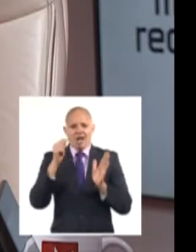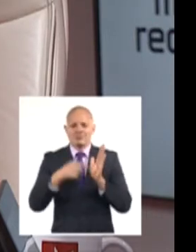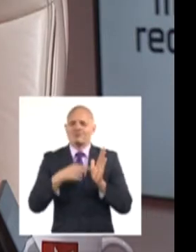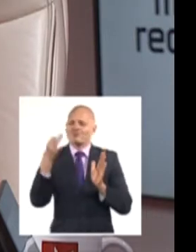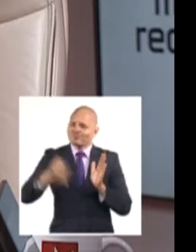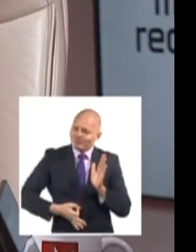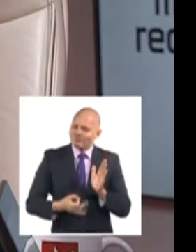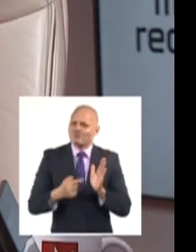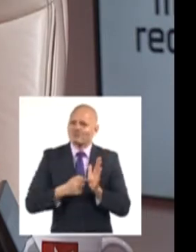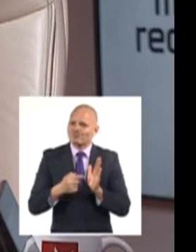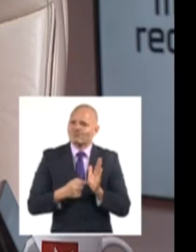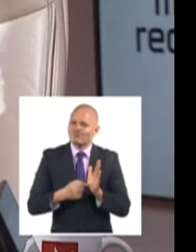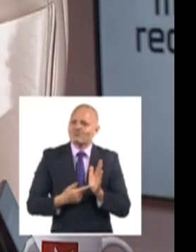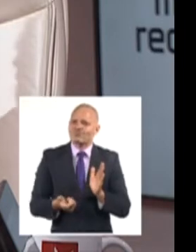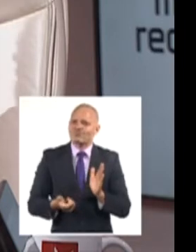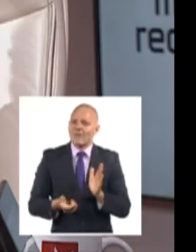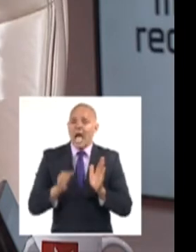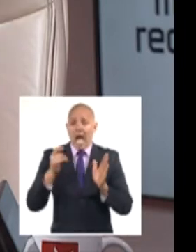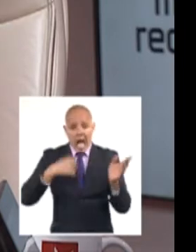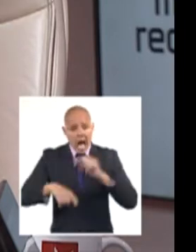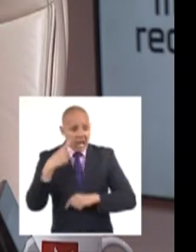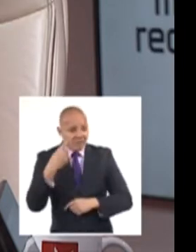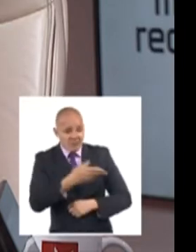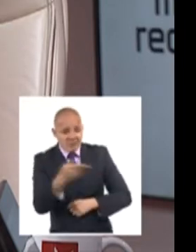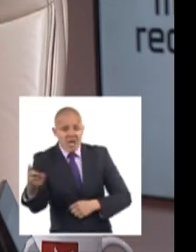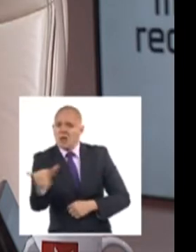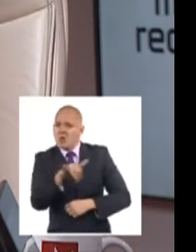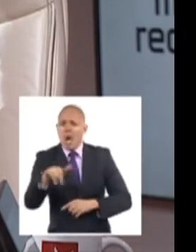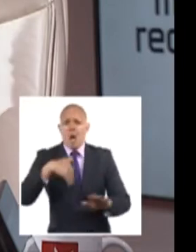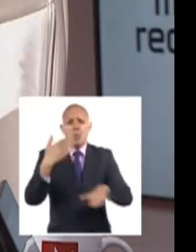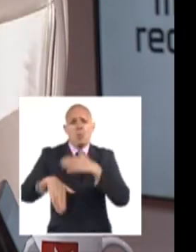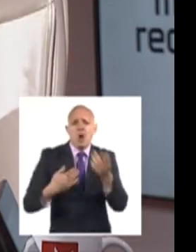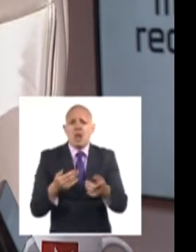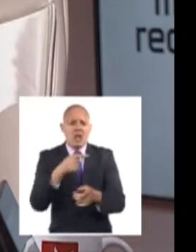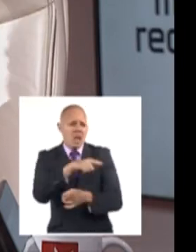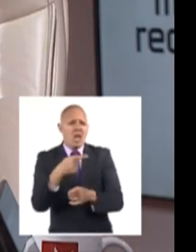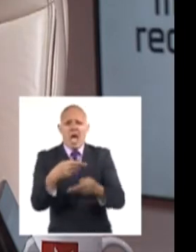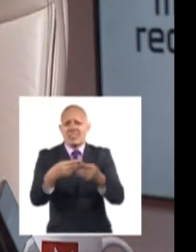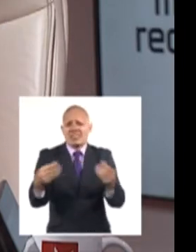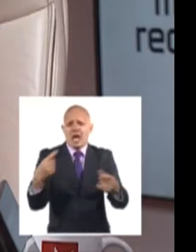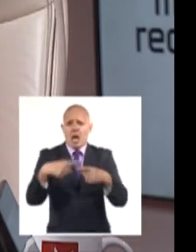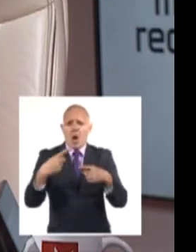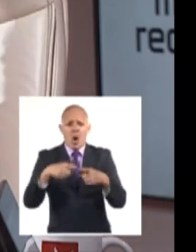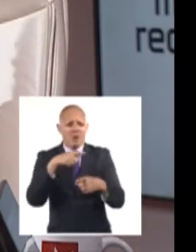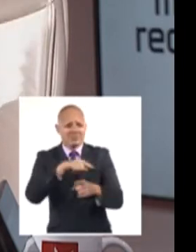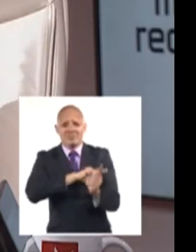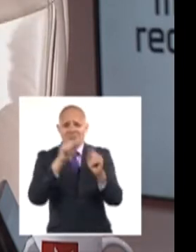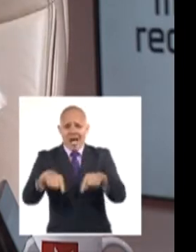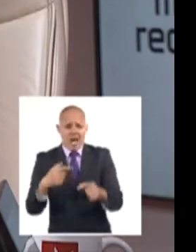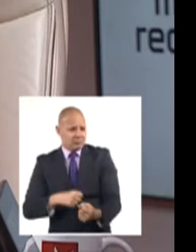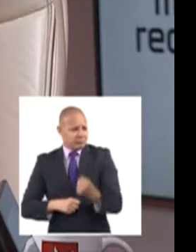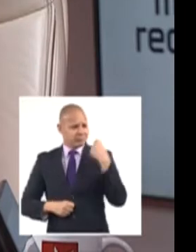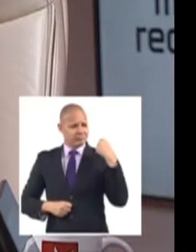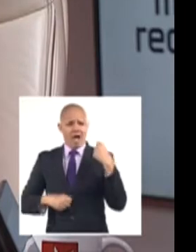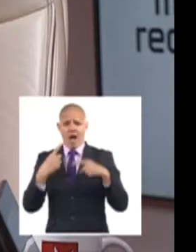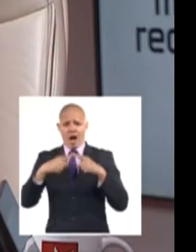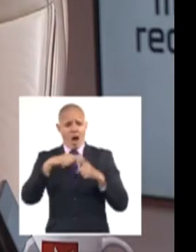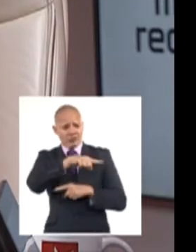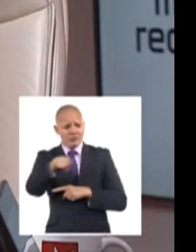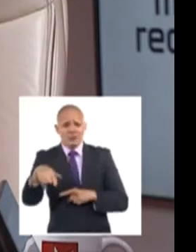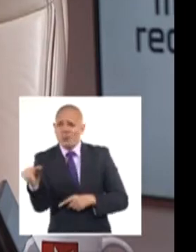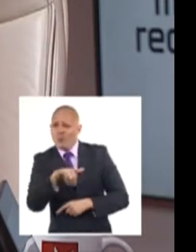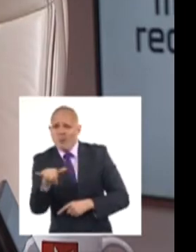que siga la disputa por la tierra en colombia de que el paramilitarismo haya vuelto haya vuelto a resurgir de que